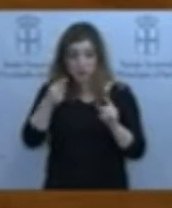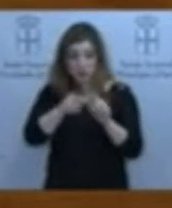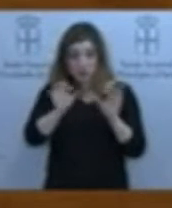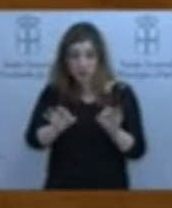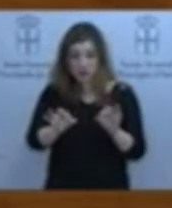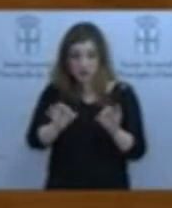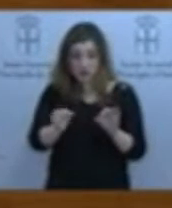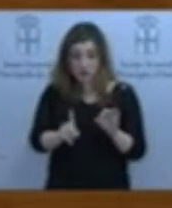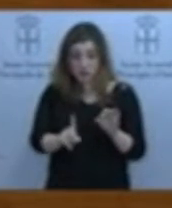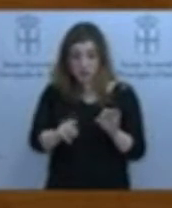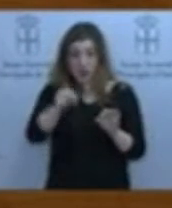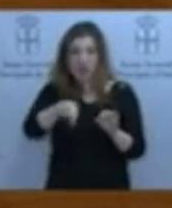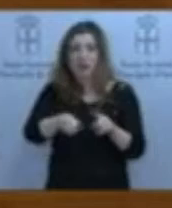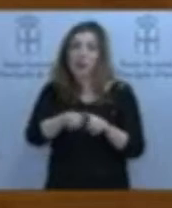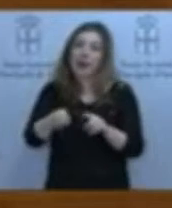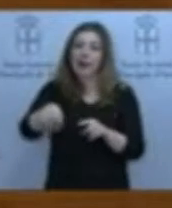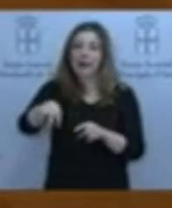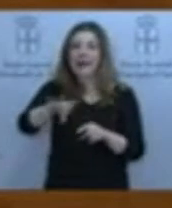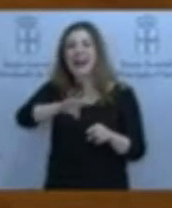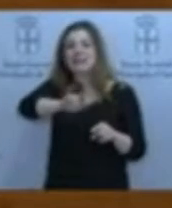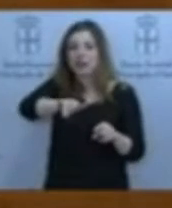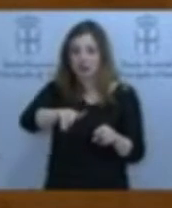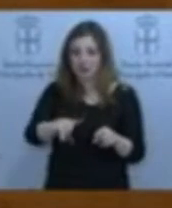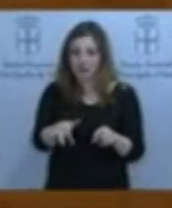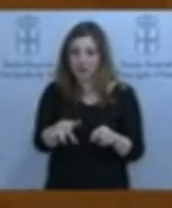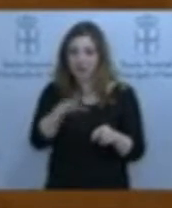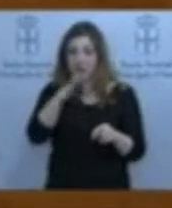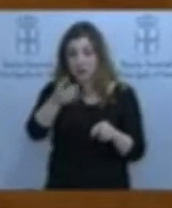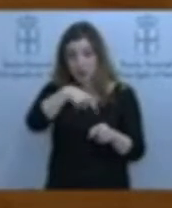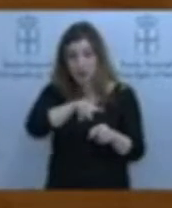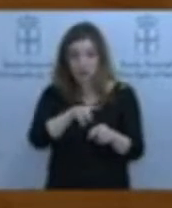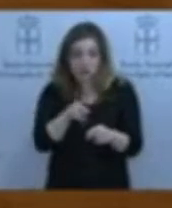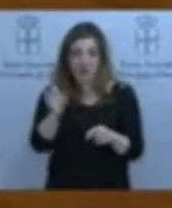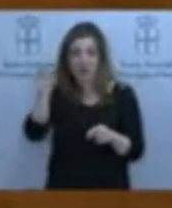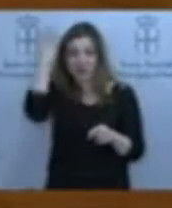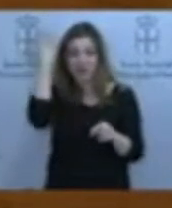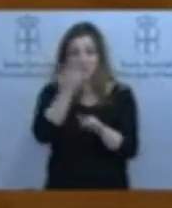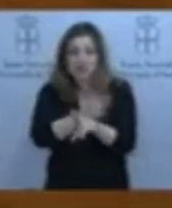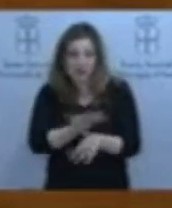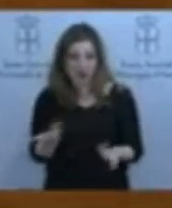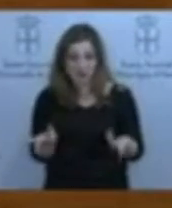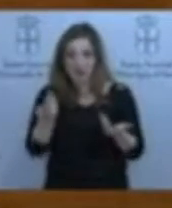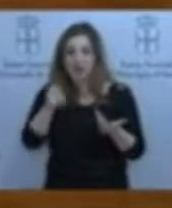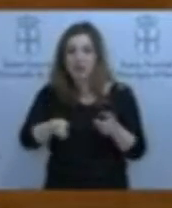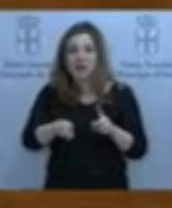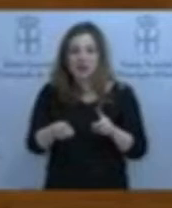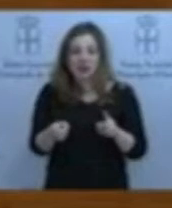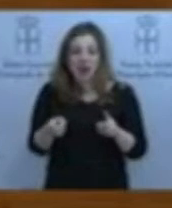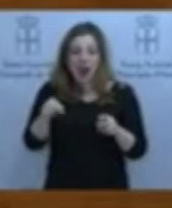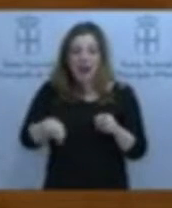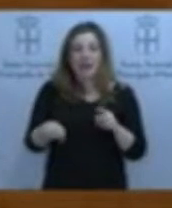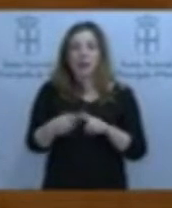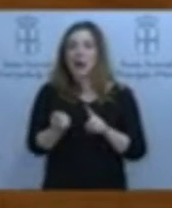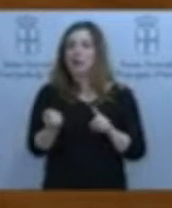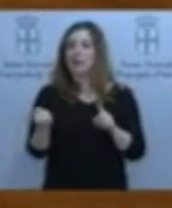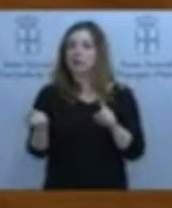convertir esto en un casino donde estamos jugando con las iniciativas y estamos jugando con las posturas. Siempre se habla del postureo. Aquí hay mucho postureo.